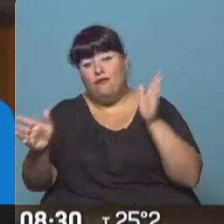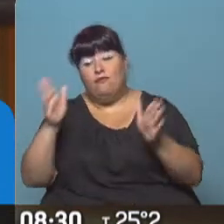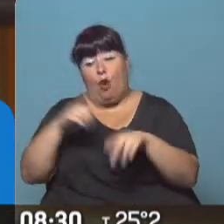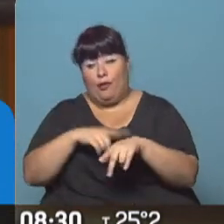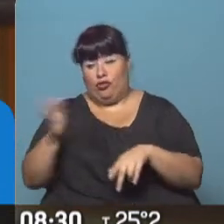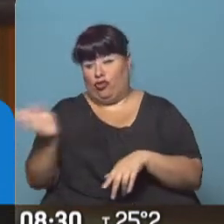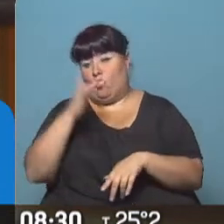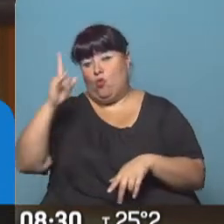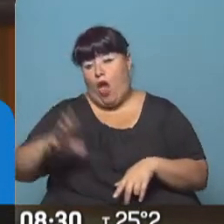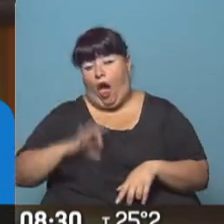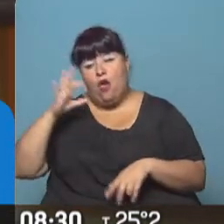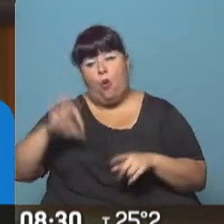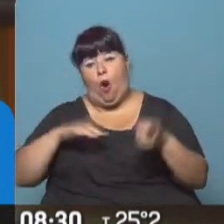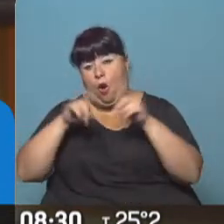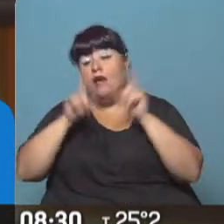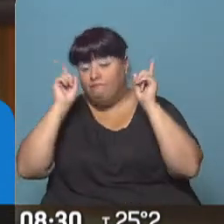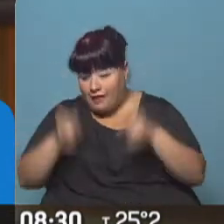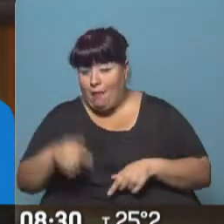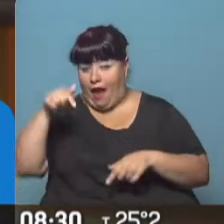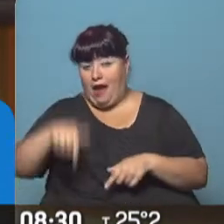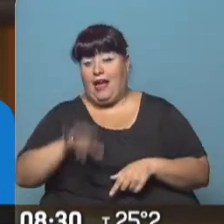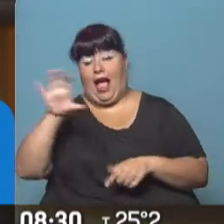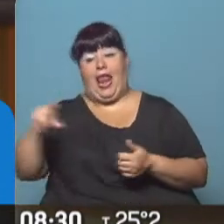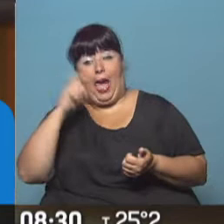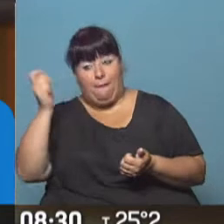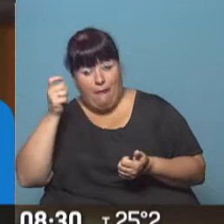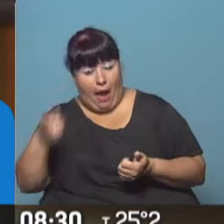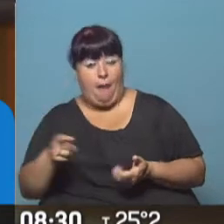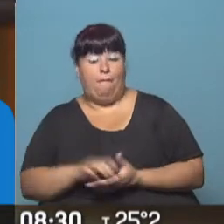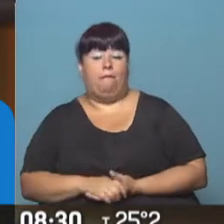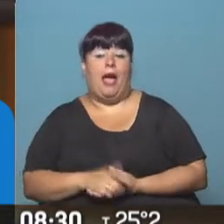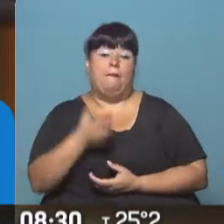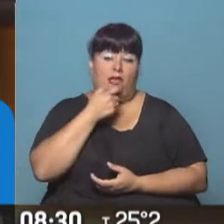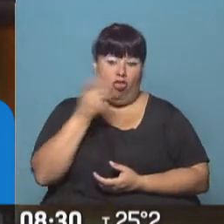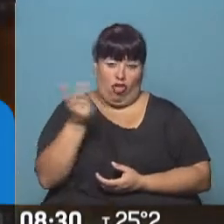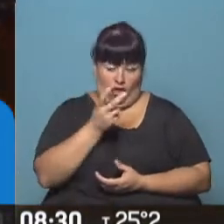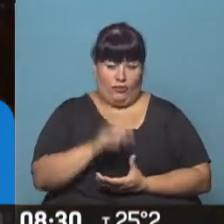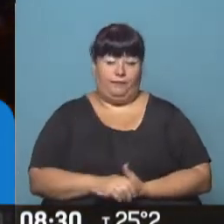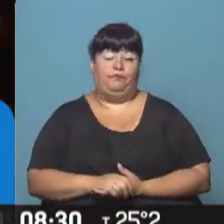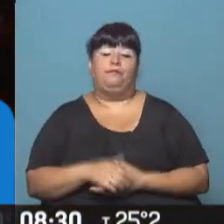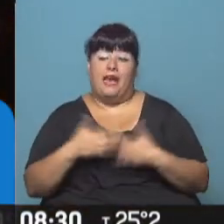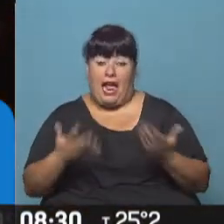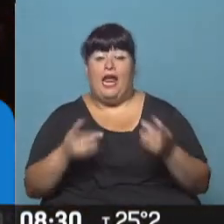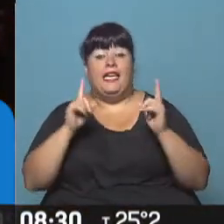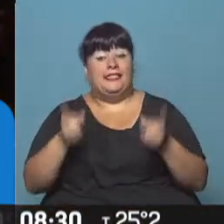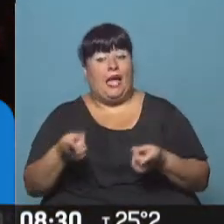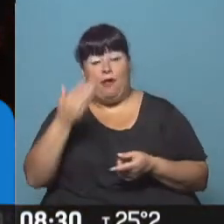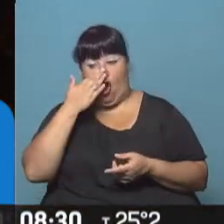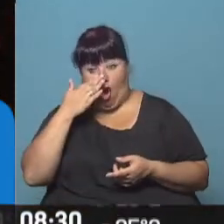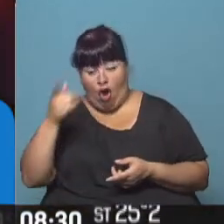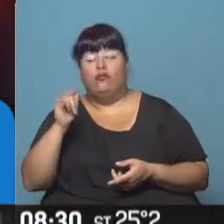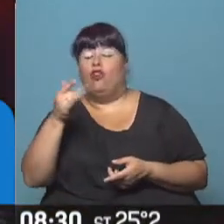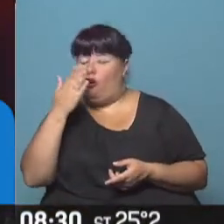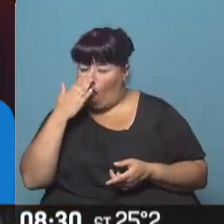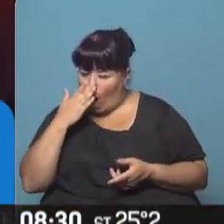en casi todos los años y como lo que está sucediendo ahora en la provincia de la pampa y mendoza y también ocurre en la provincia de córdoba de